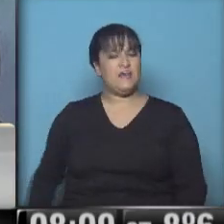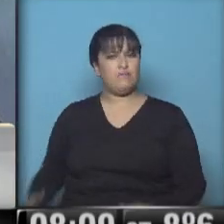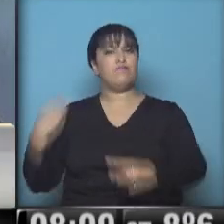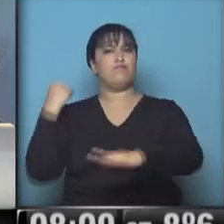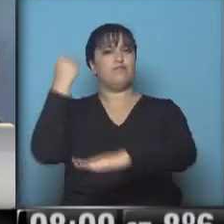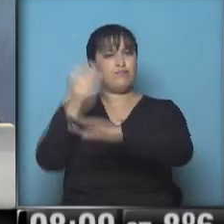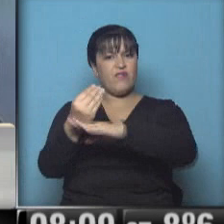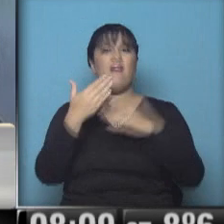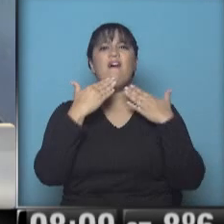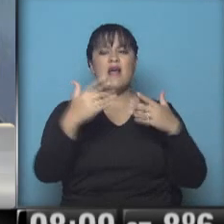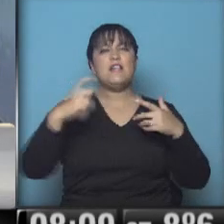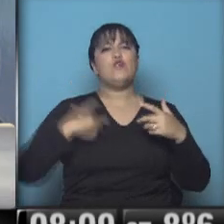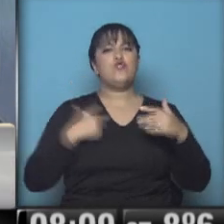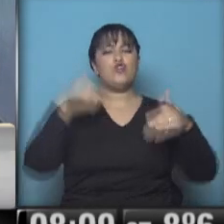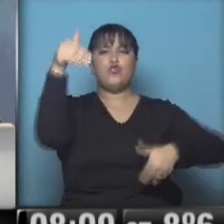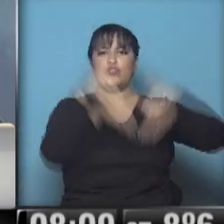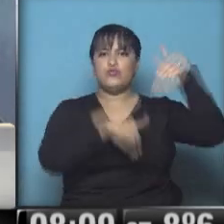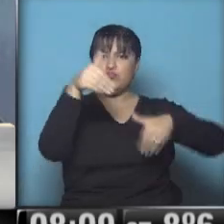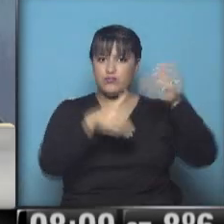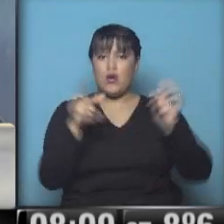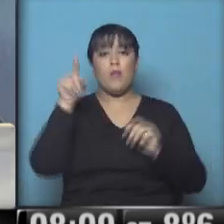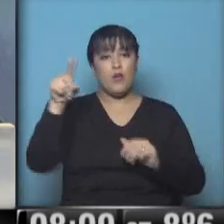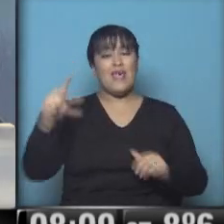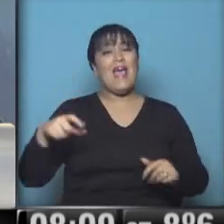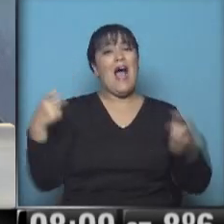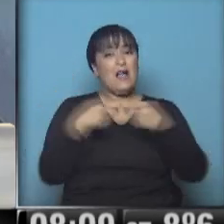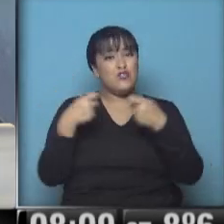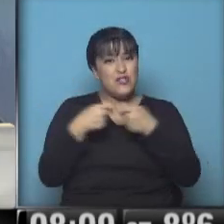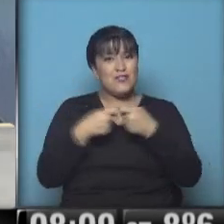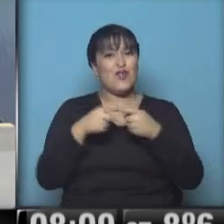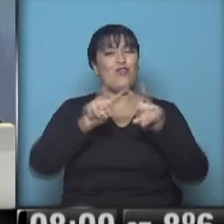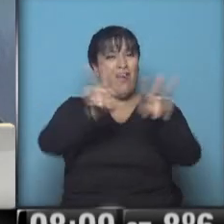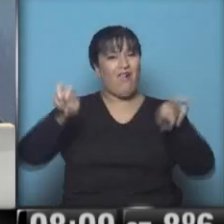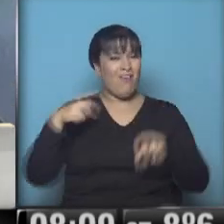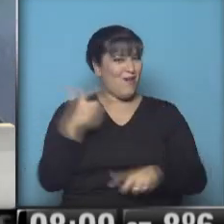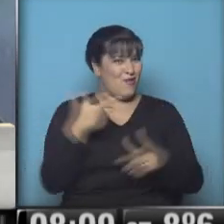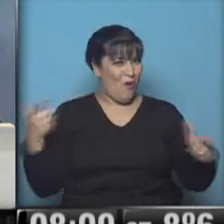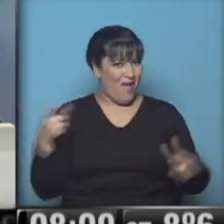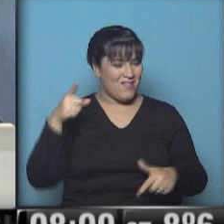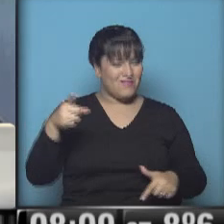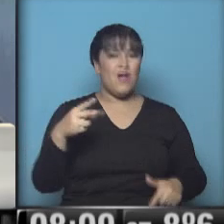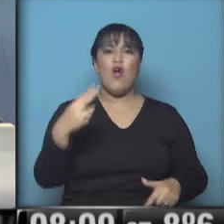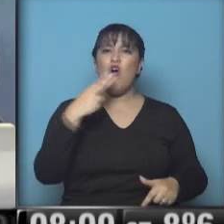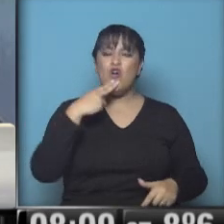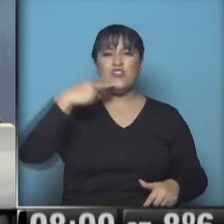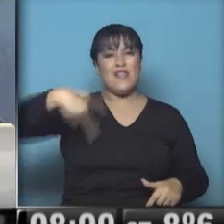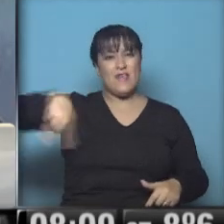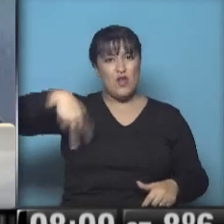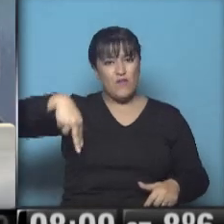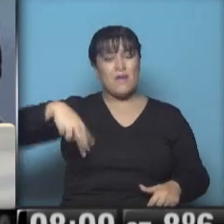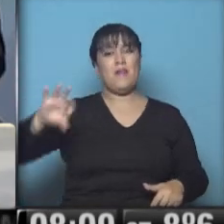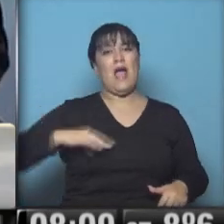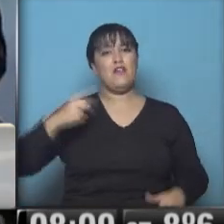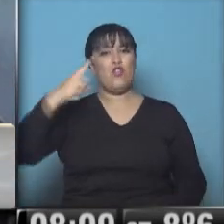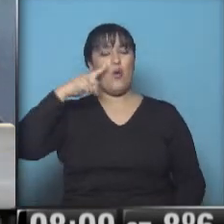Asamblea De Socios en virtud de que se trata de una asociación sin fines de lucro a partir del 11 de noviembre del año